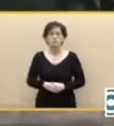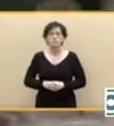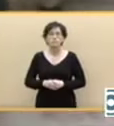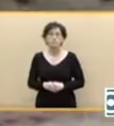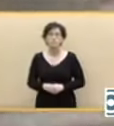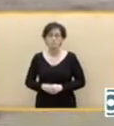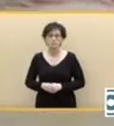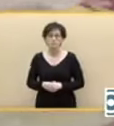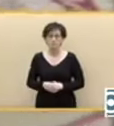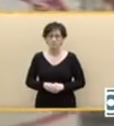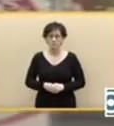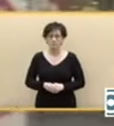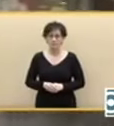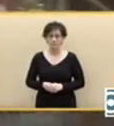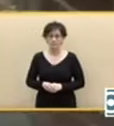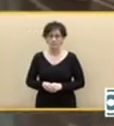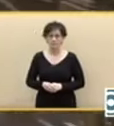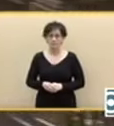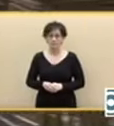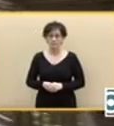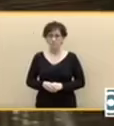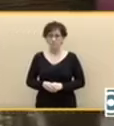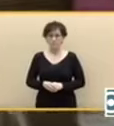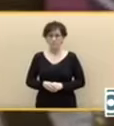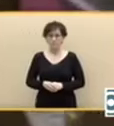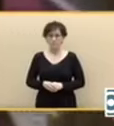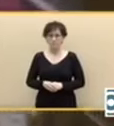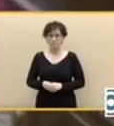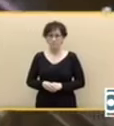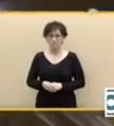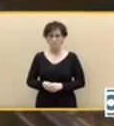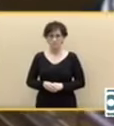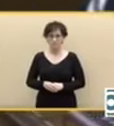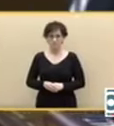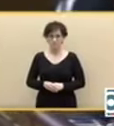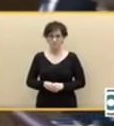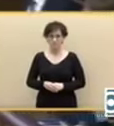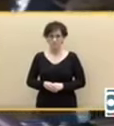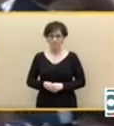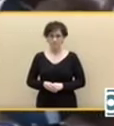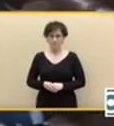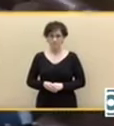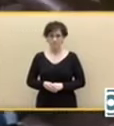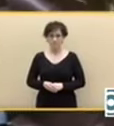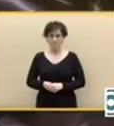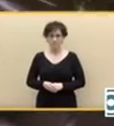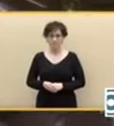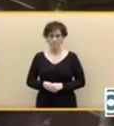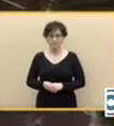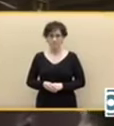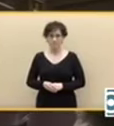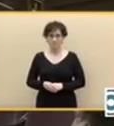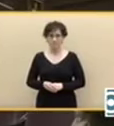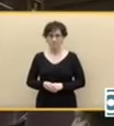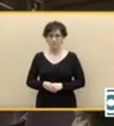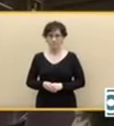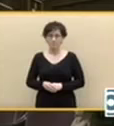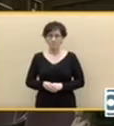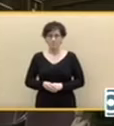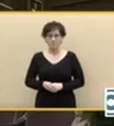Bueno, esto promete. Bueno, vamos a ver en qué forma está. A ver, exactamente. Vamos a ver por dónde sale. Si